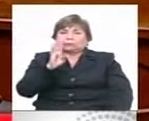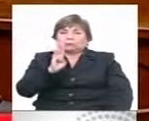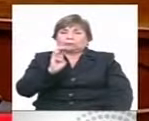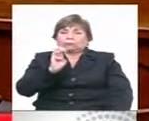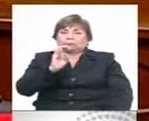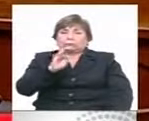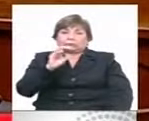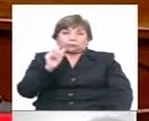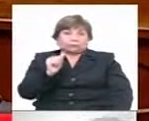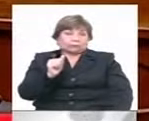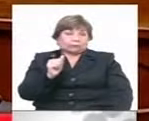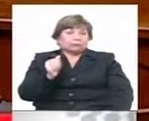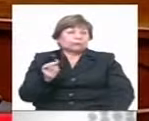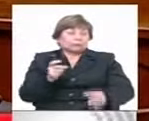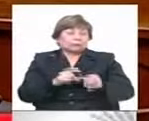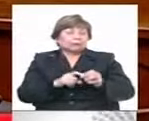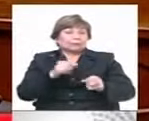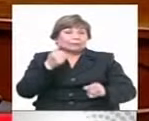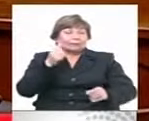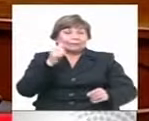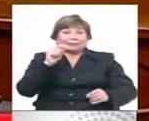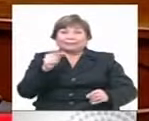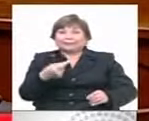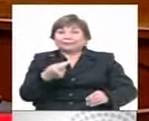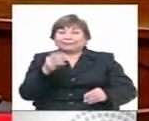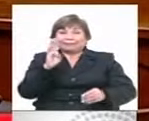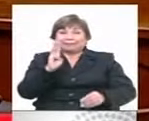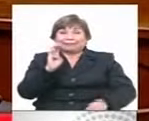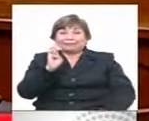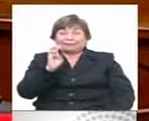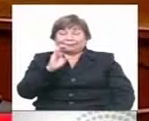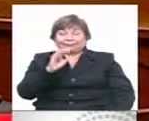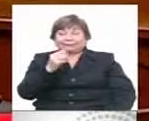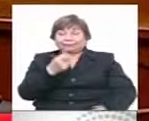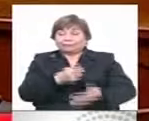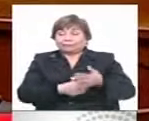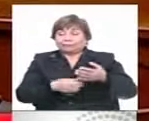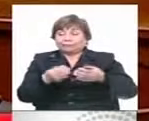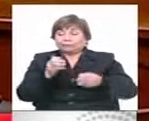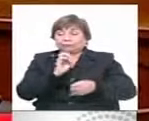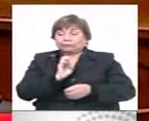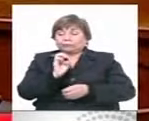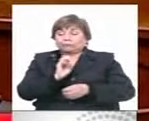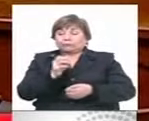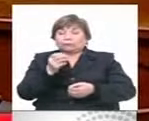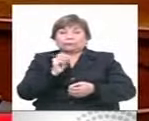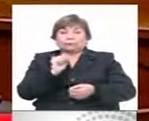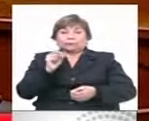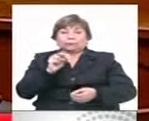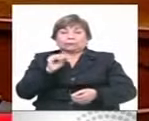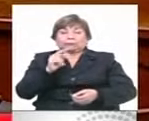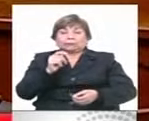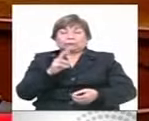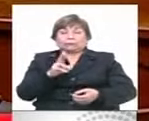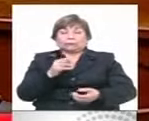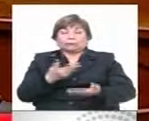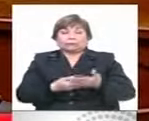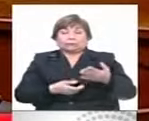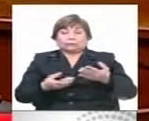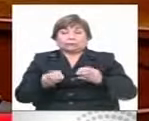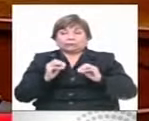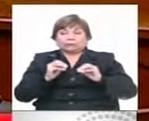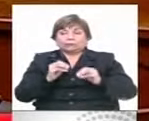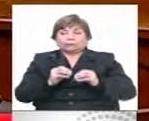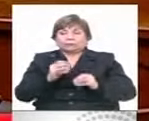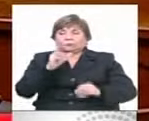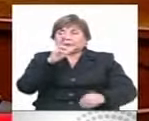PRONAVEC, que incluye 10 mil becas de apoyo a estudiantes afectados por la emergencia sanitaria, así como el financiamiento